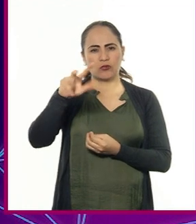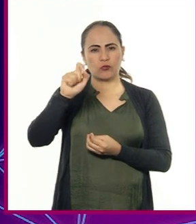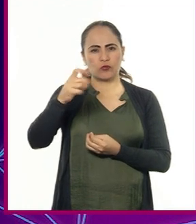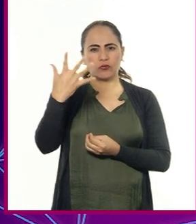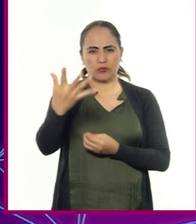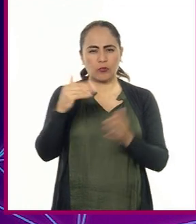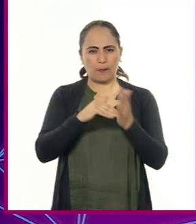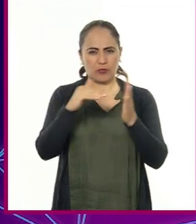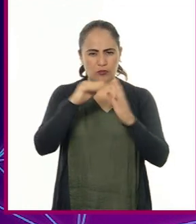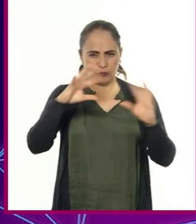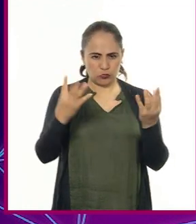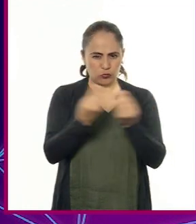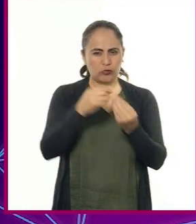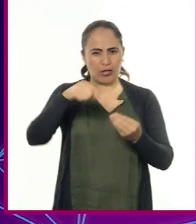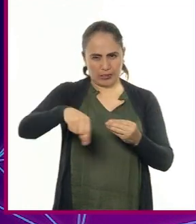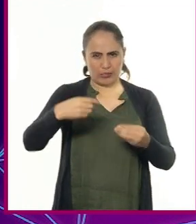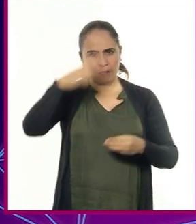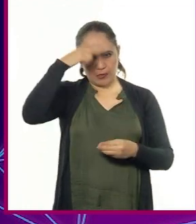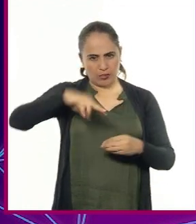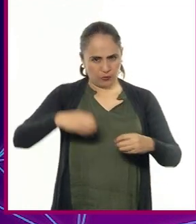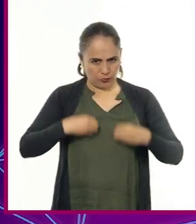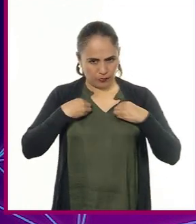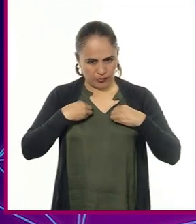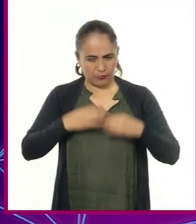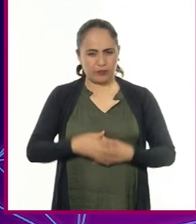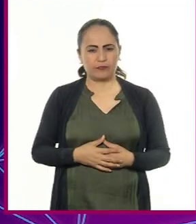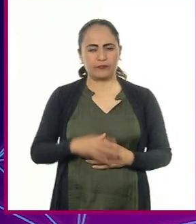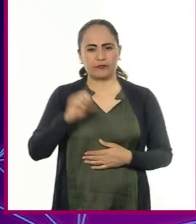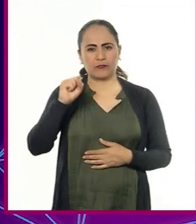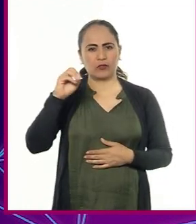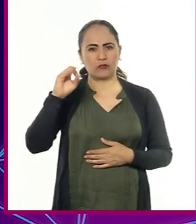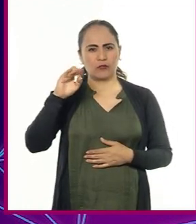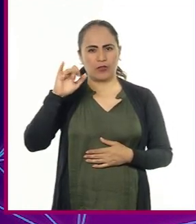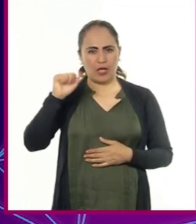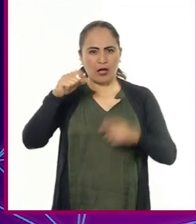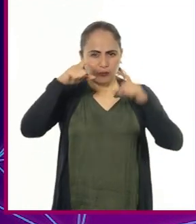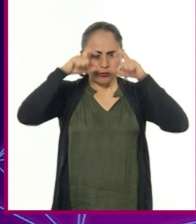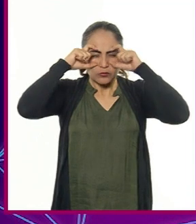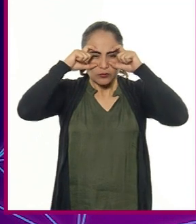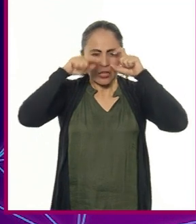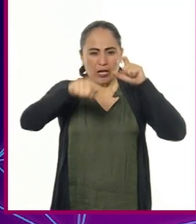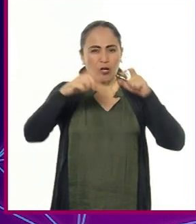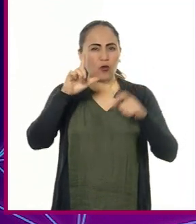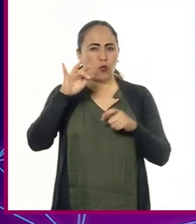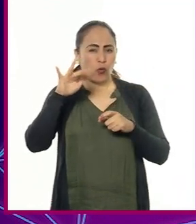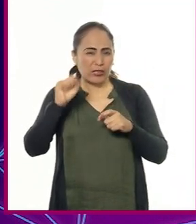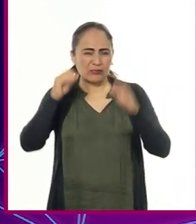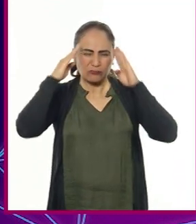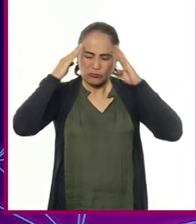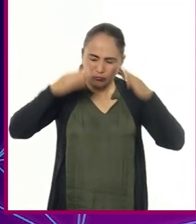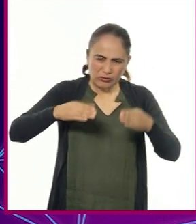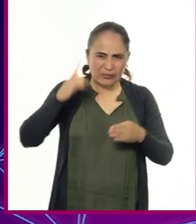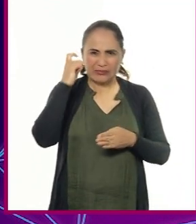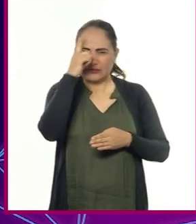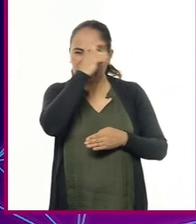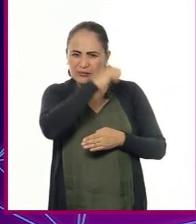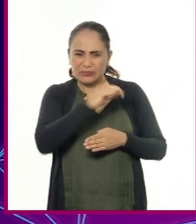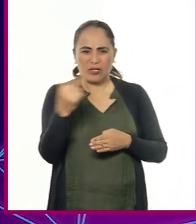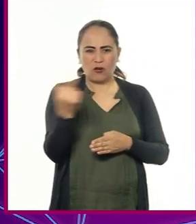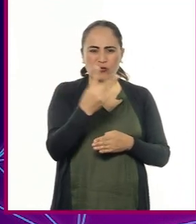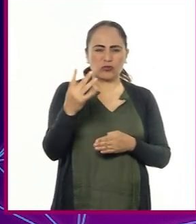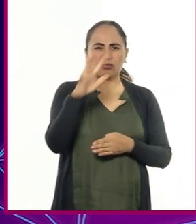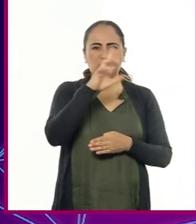niños y adolescentes que viven en México. Sofía usa lentes y a Luis le cuesta concentrarse. Ambos pertenecen a los más